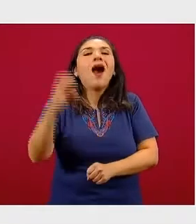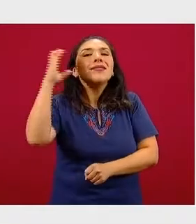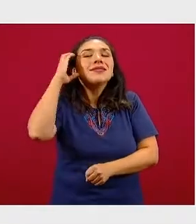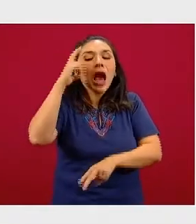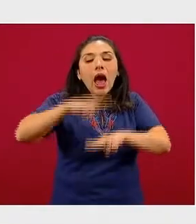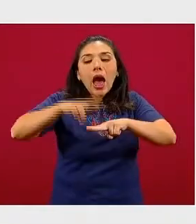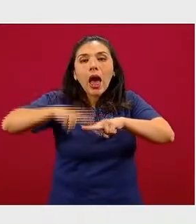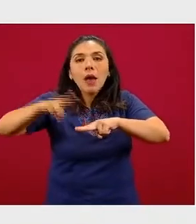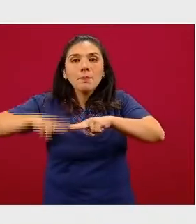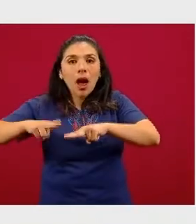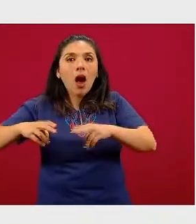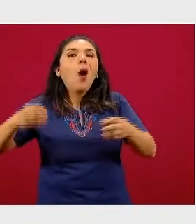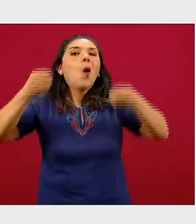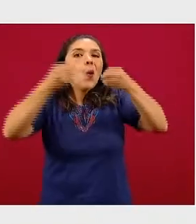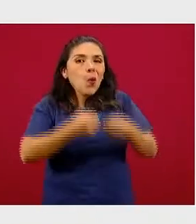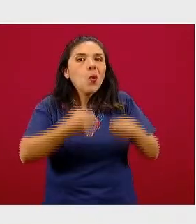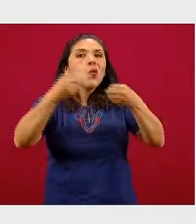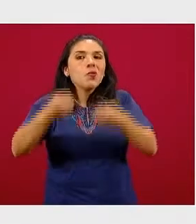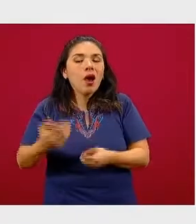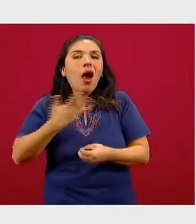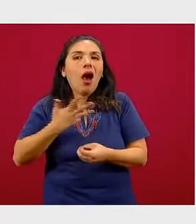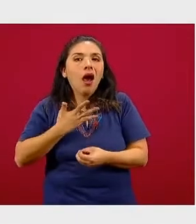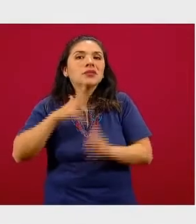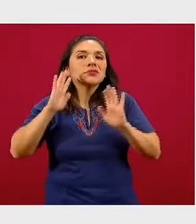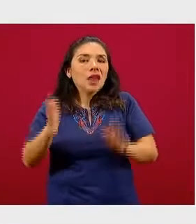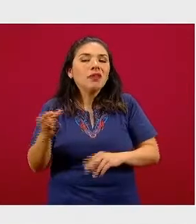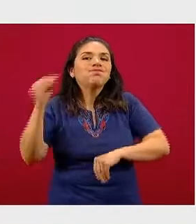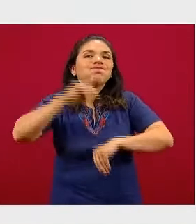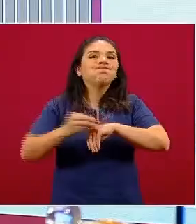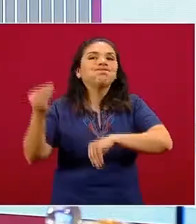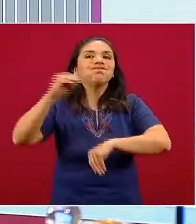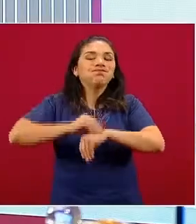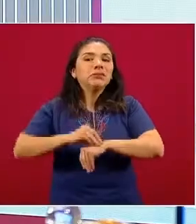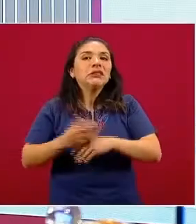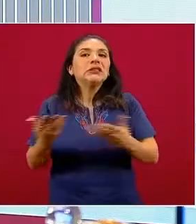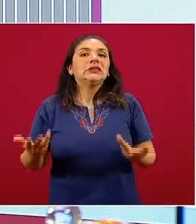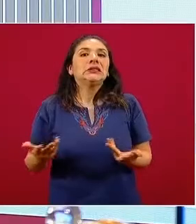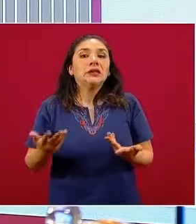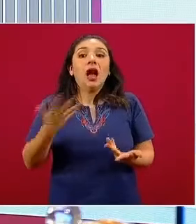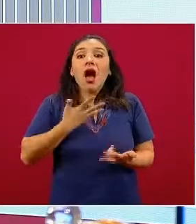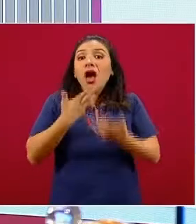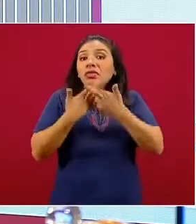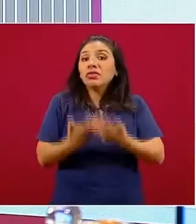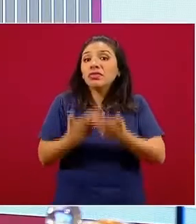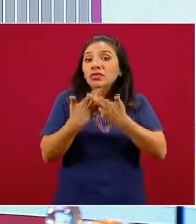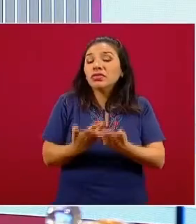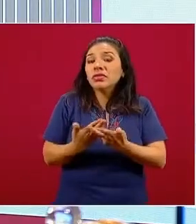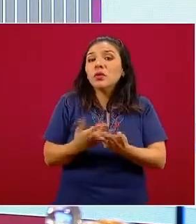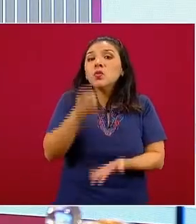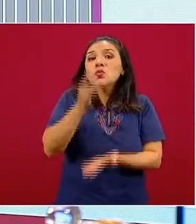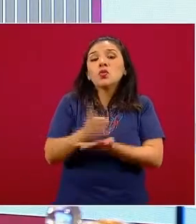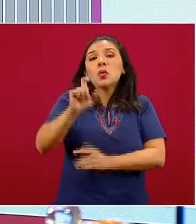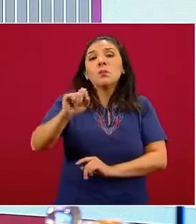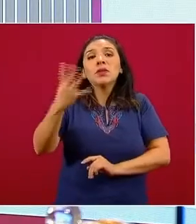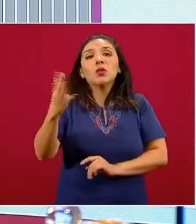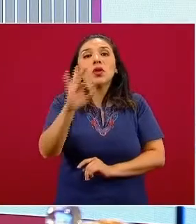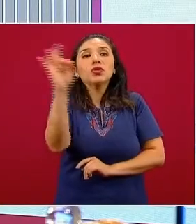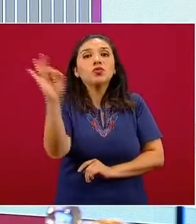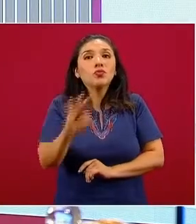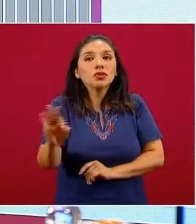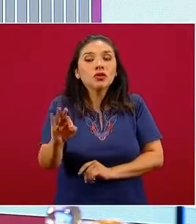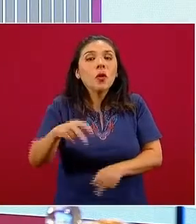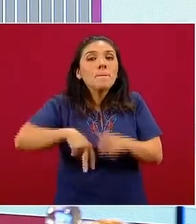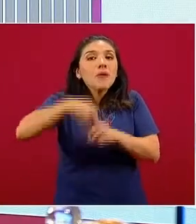porcentaje de camas que han sido designadas, se encuentran ocupadas, y resta solamente 24% de